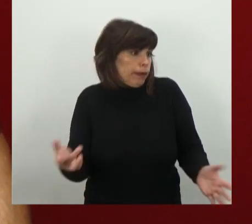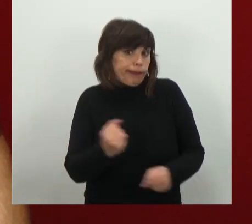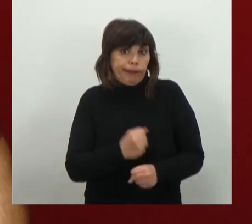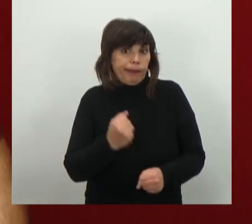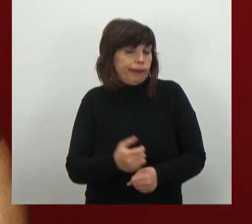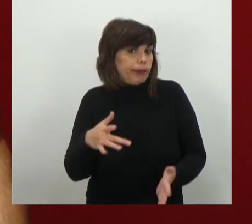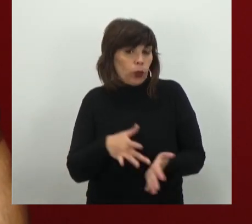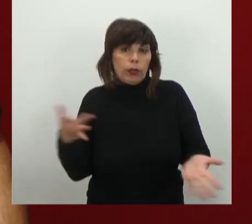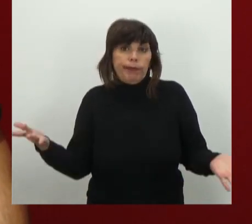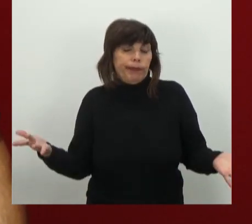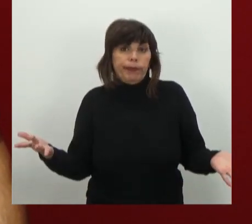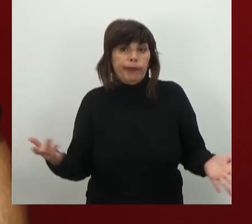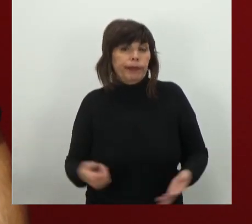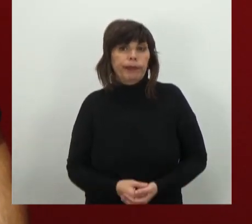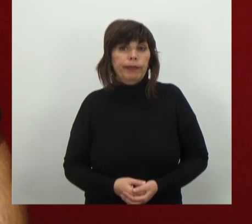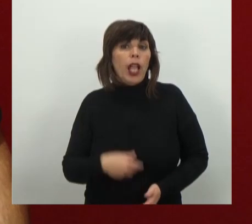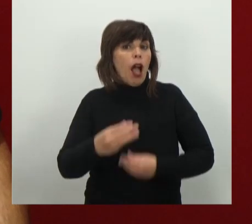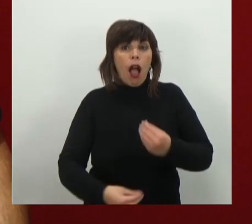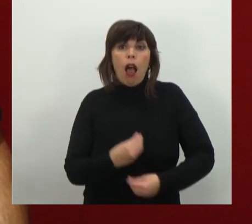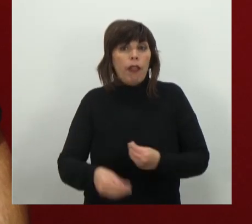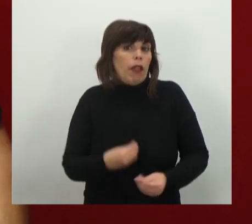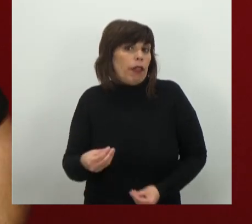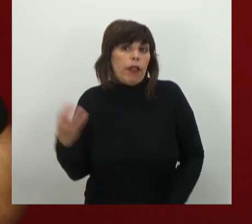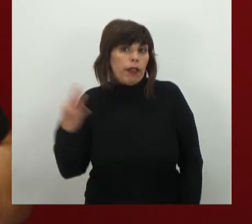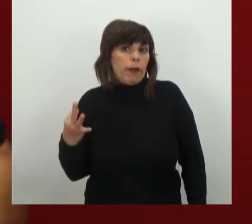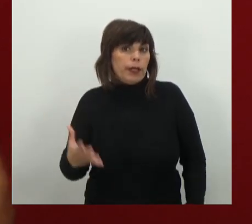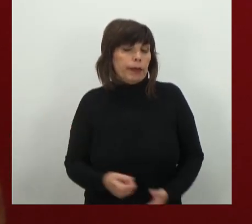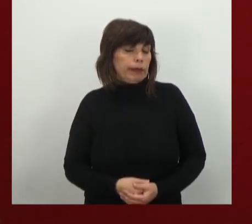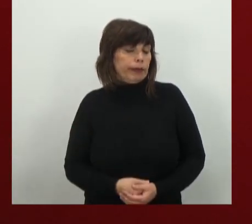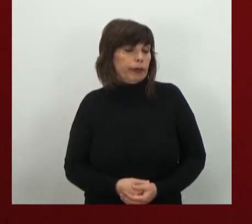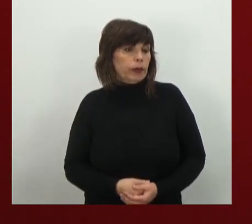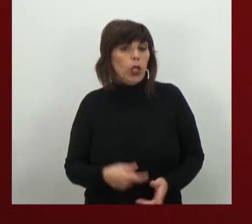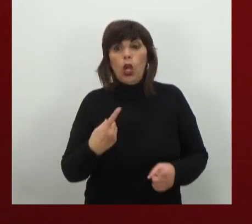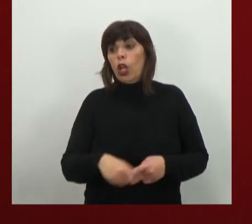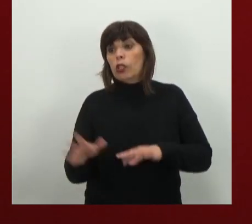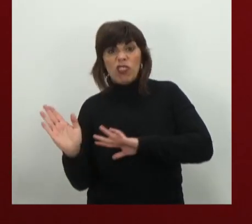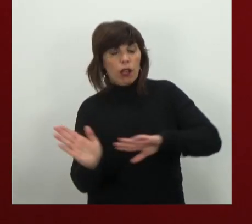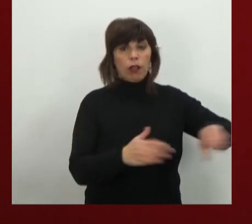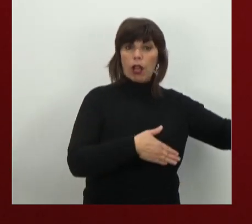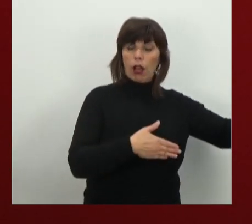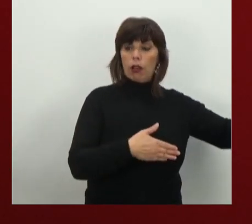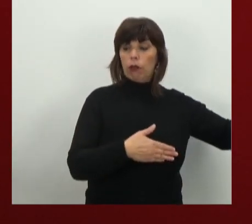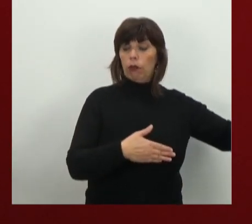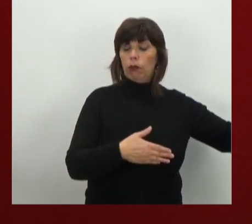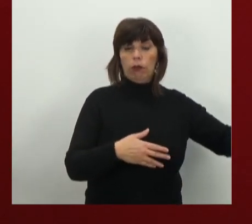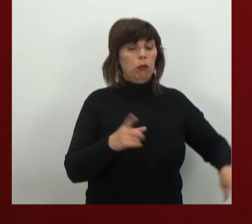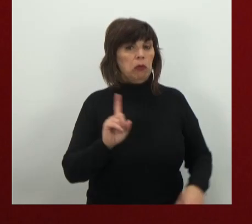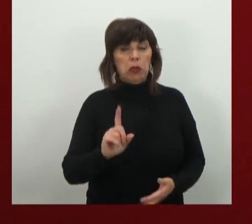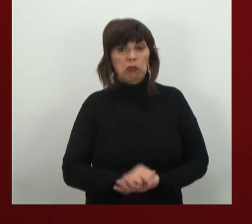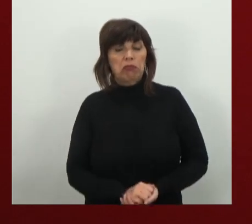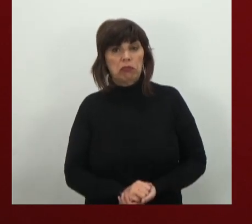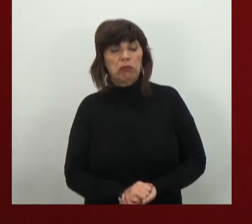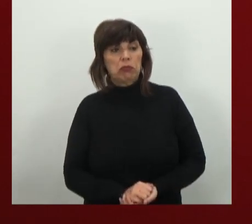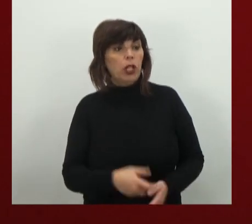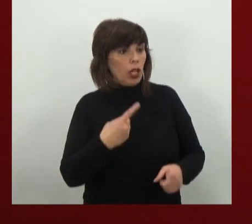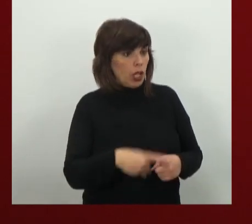trabajar. Hay que trabajar. Tú no puedes dejar las cosas así y ser súper espiritual. No. Las